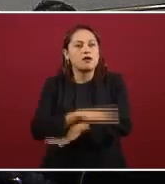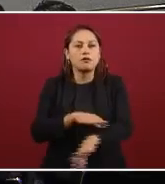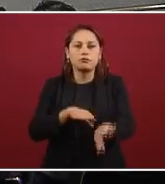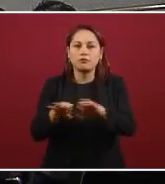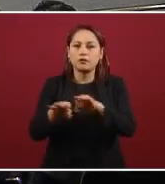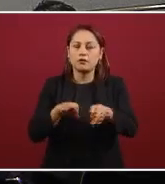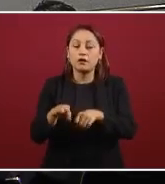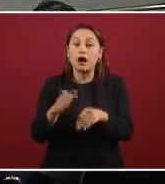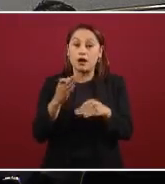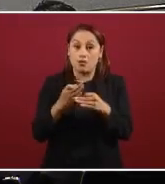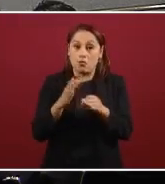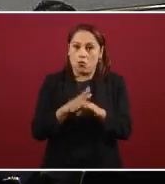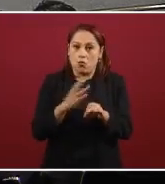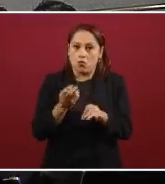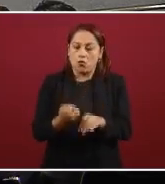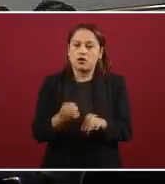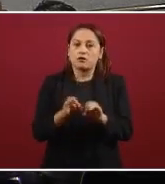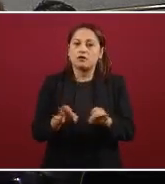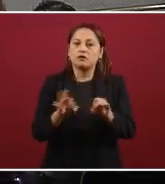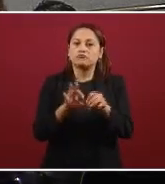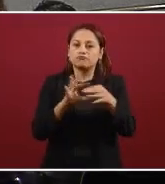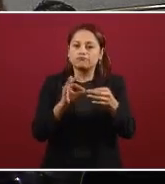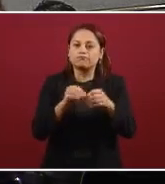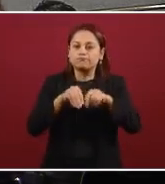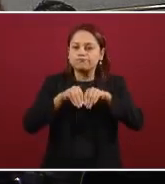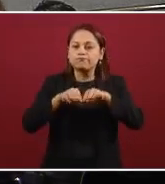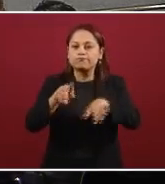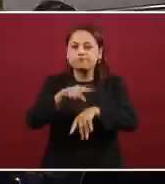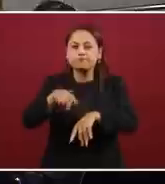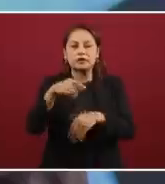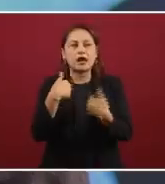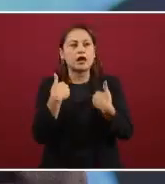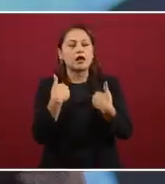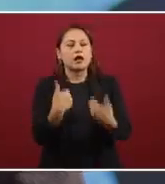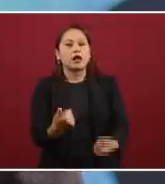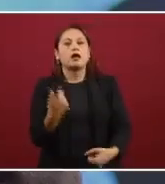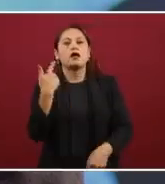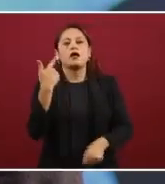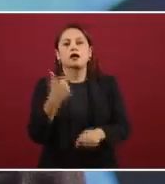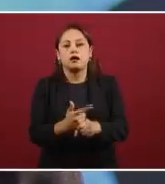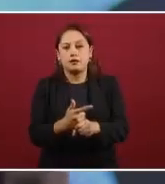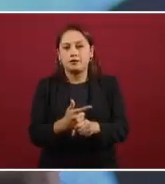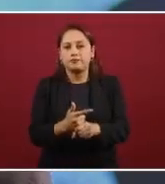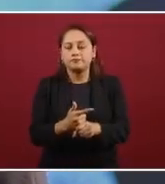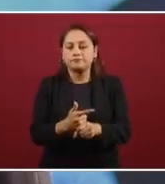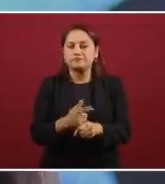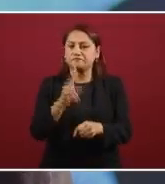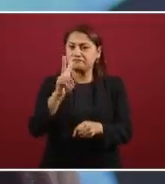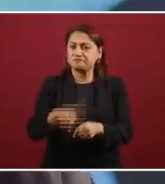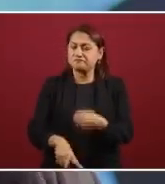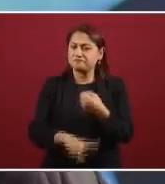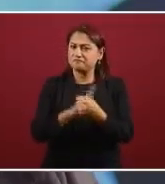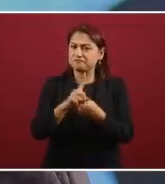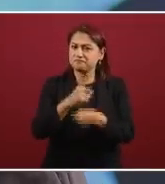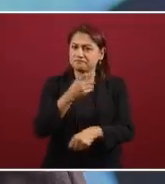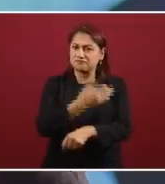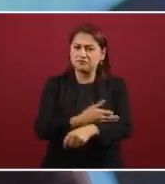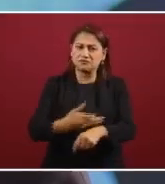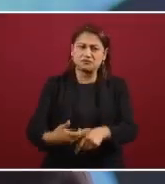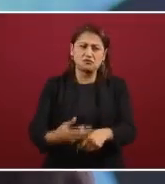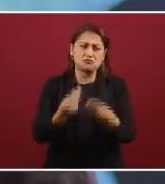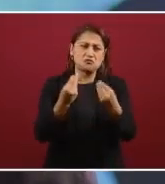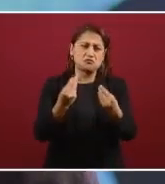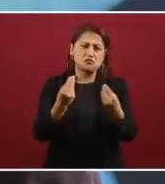información para que podamos combatir esa situación que afecta a la salud ya a sectores, a familias enteras, ¿no?